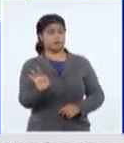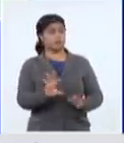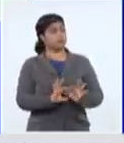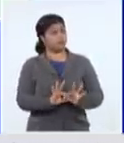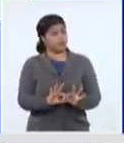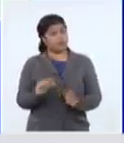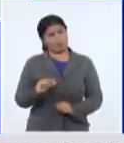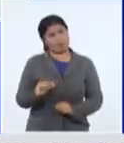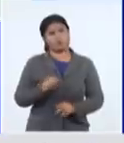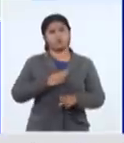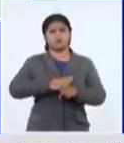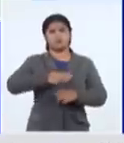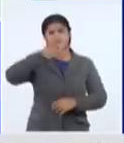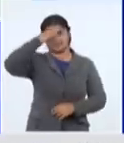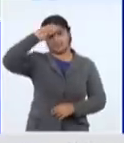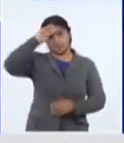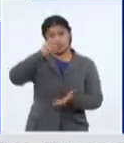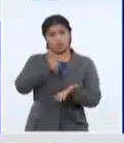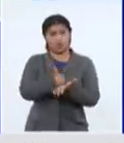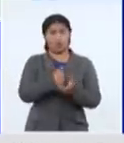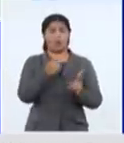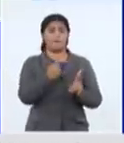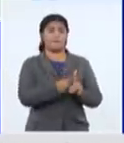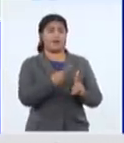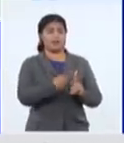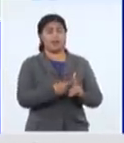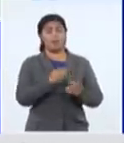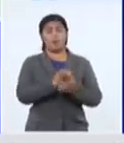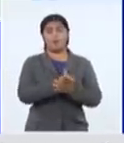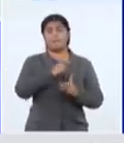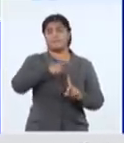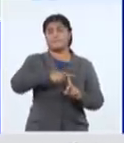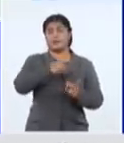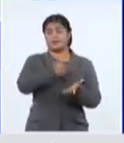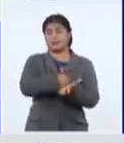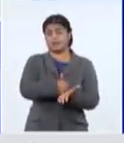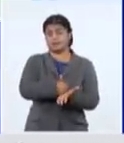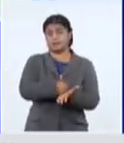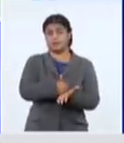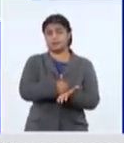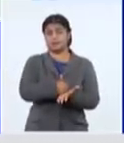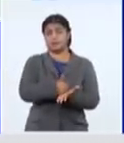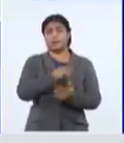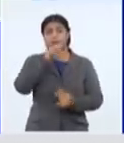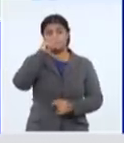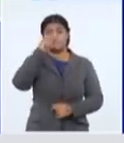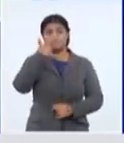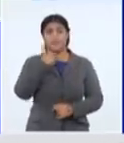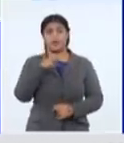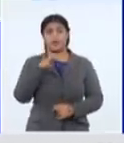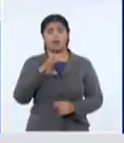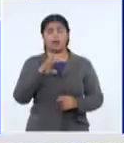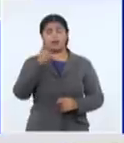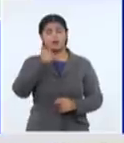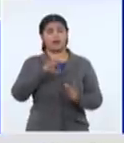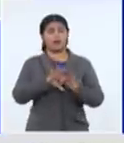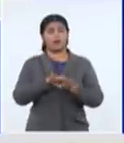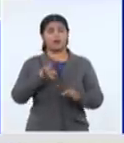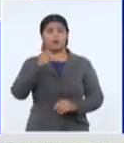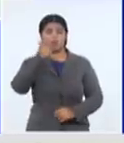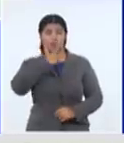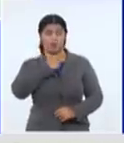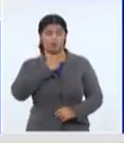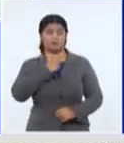Cuba, Bayamo, Matanzas y Baraguá, que son los municipios que tienen las tasas